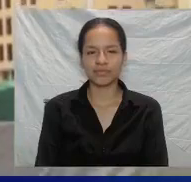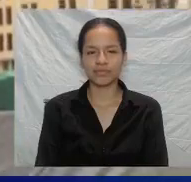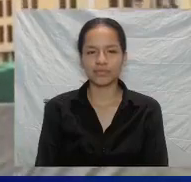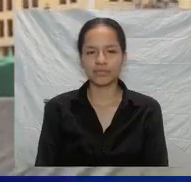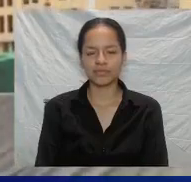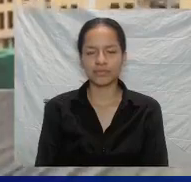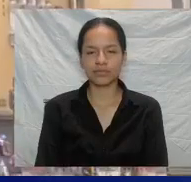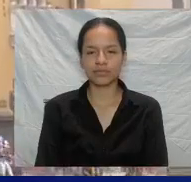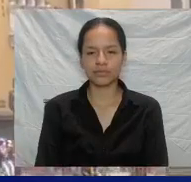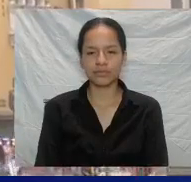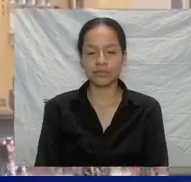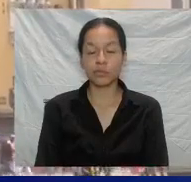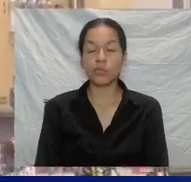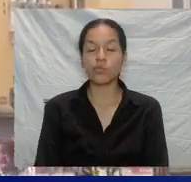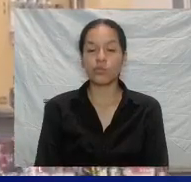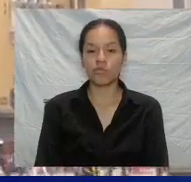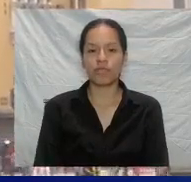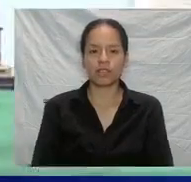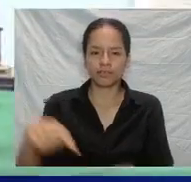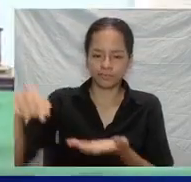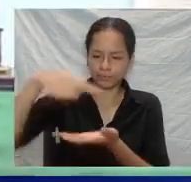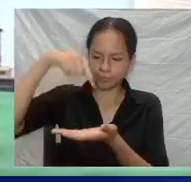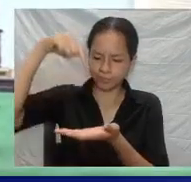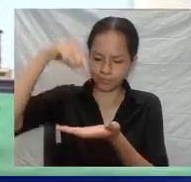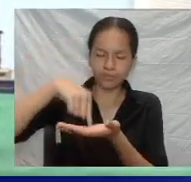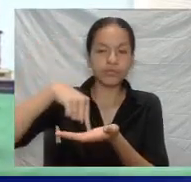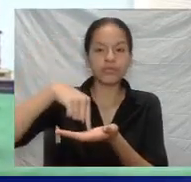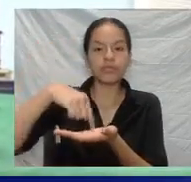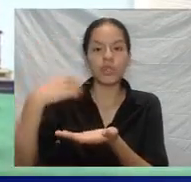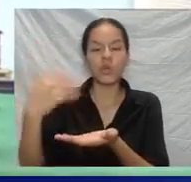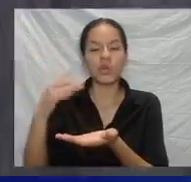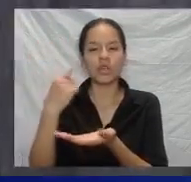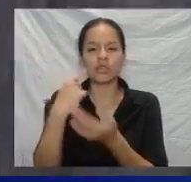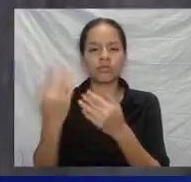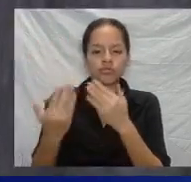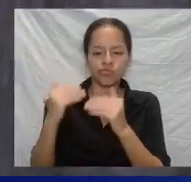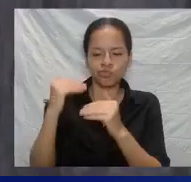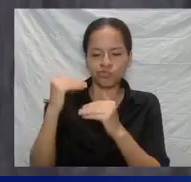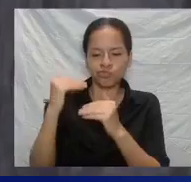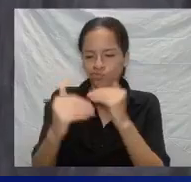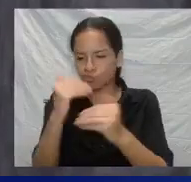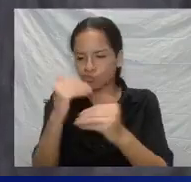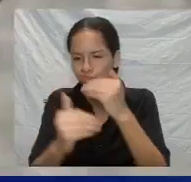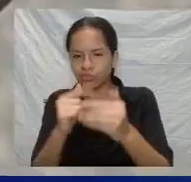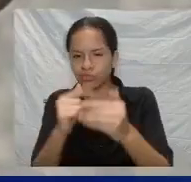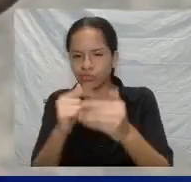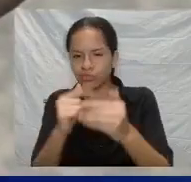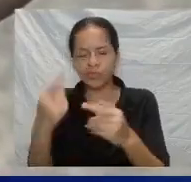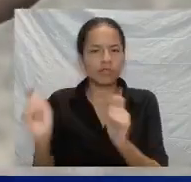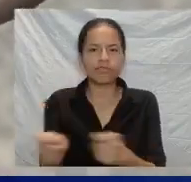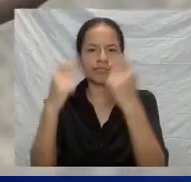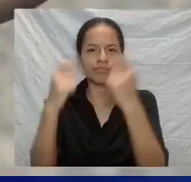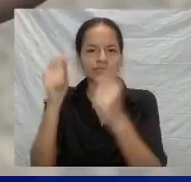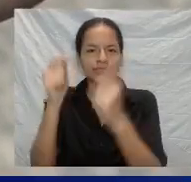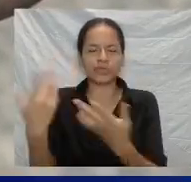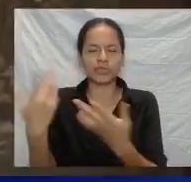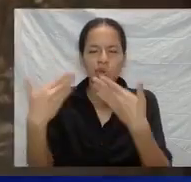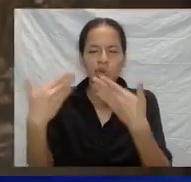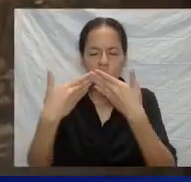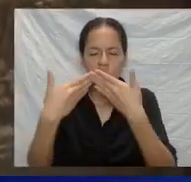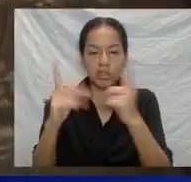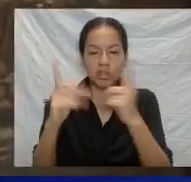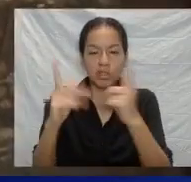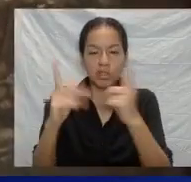el centro de nuestra ciudad se prepara para la celebración del bicentenario en la plaza de armas se ultiman los detalles para la presentación de la